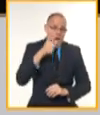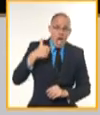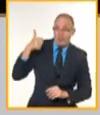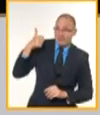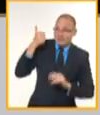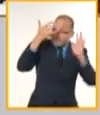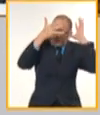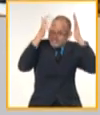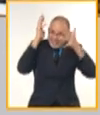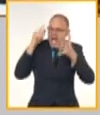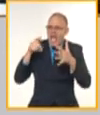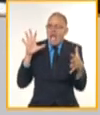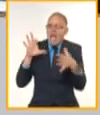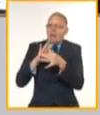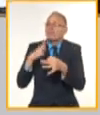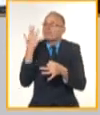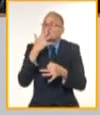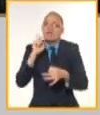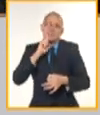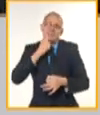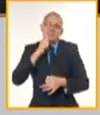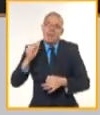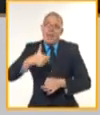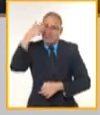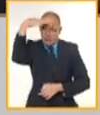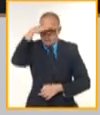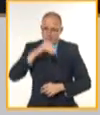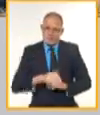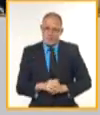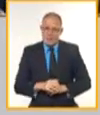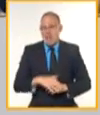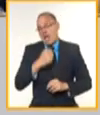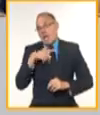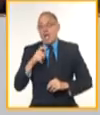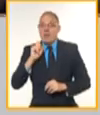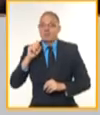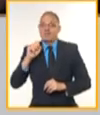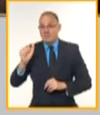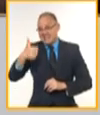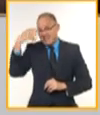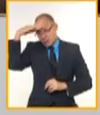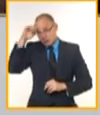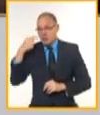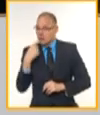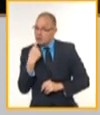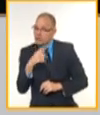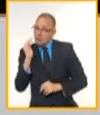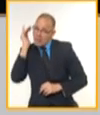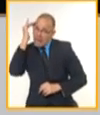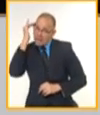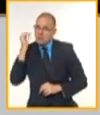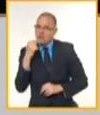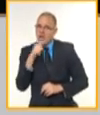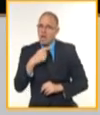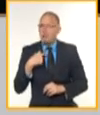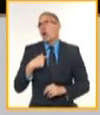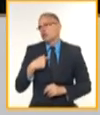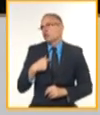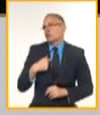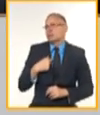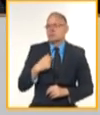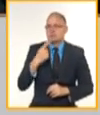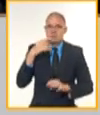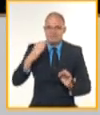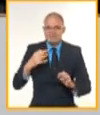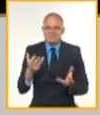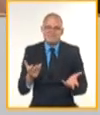Ucrania no, él que había dicho que sí, ahora dice que no. Pero si él que criticaba abiertamente a Rusia en todos los sentidos, no solo por